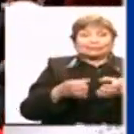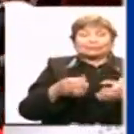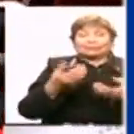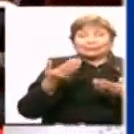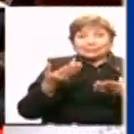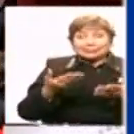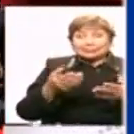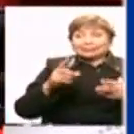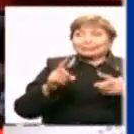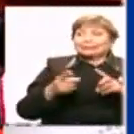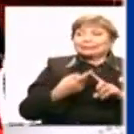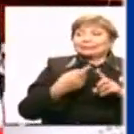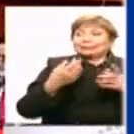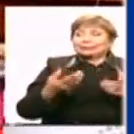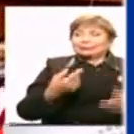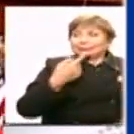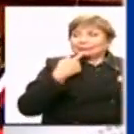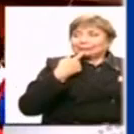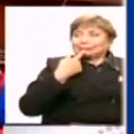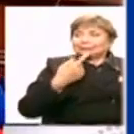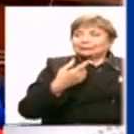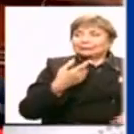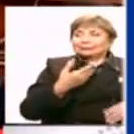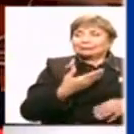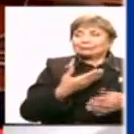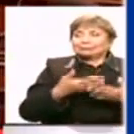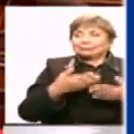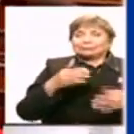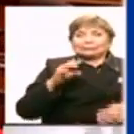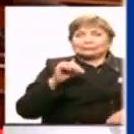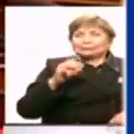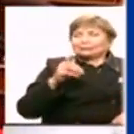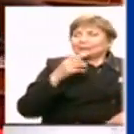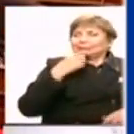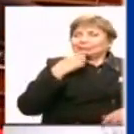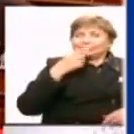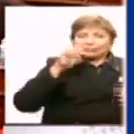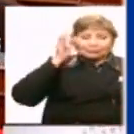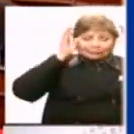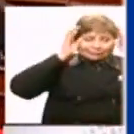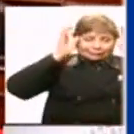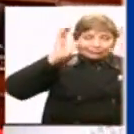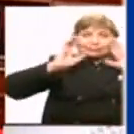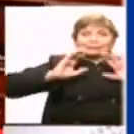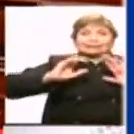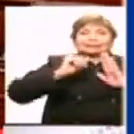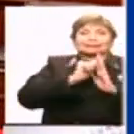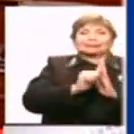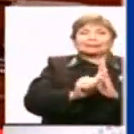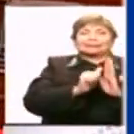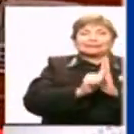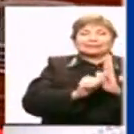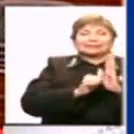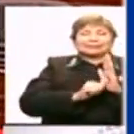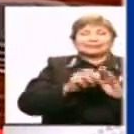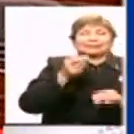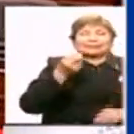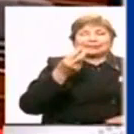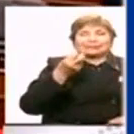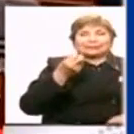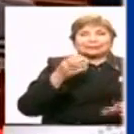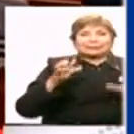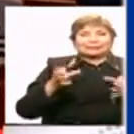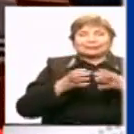es nuestra organización política. Nosotros nos debemos a todo el Perú, aquellos que votaron y aquellos que no votaron por nosotros. Y como bien indicaste, no la tuvimos